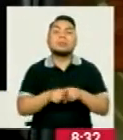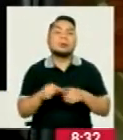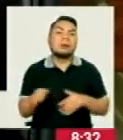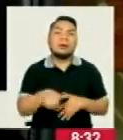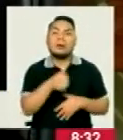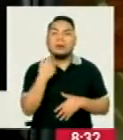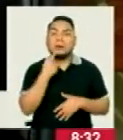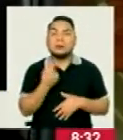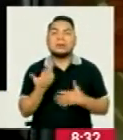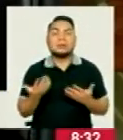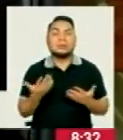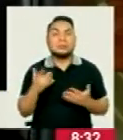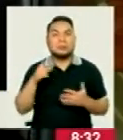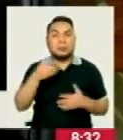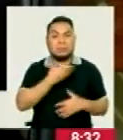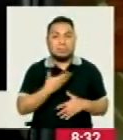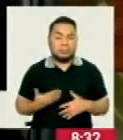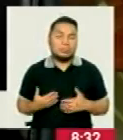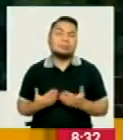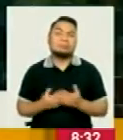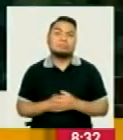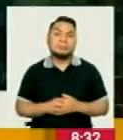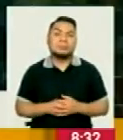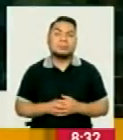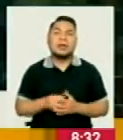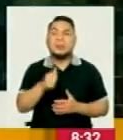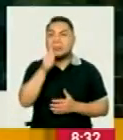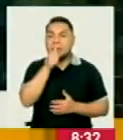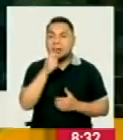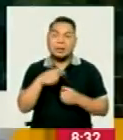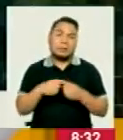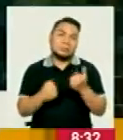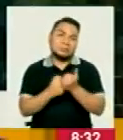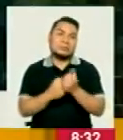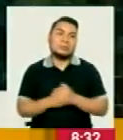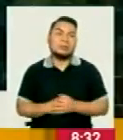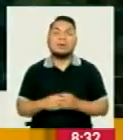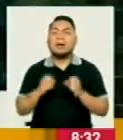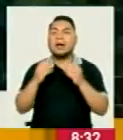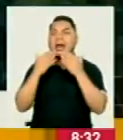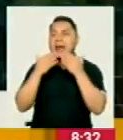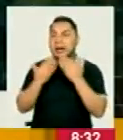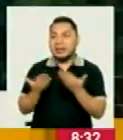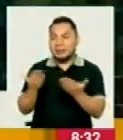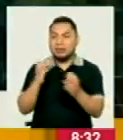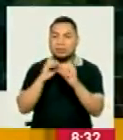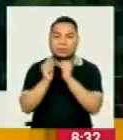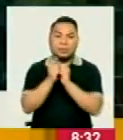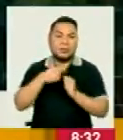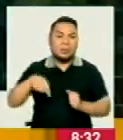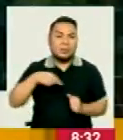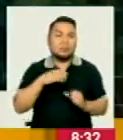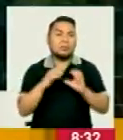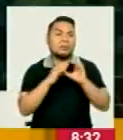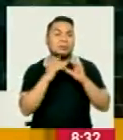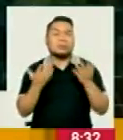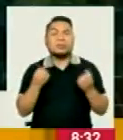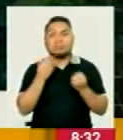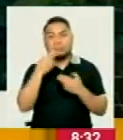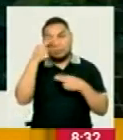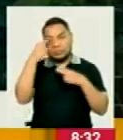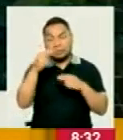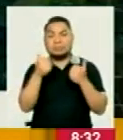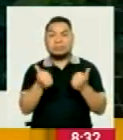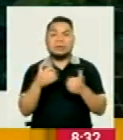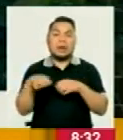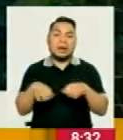que sean de las entidades públicas. Muy bien. Privadas. Muy bien, Catalina. Muchas gracias por conversar con nosotros, por darnos y compartir estas buenas noticias de lo que